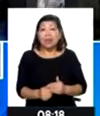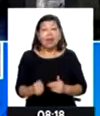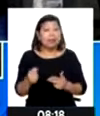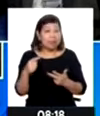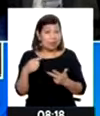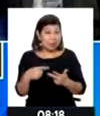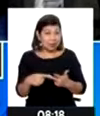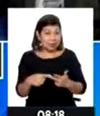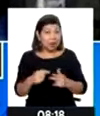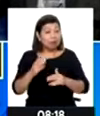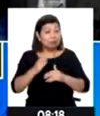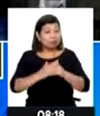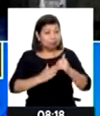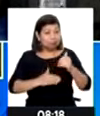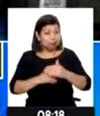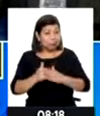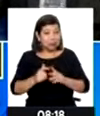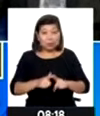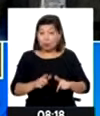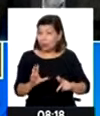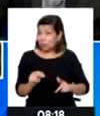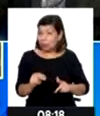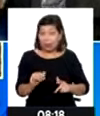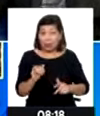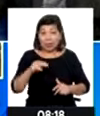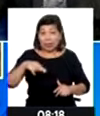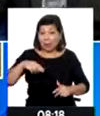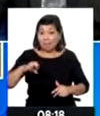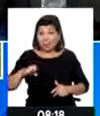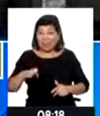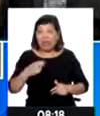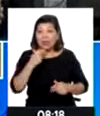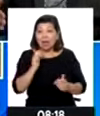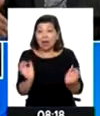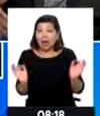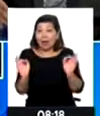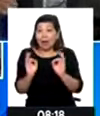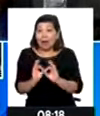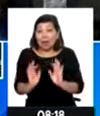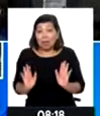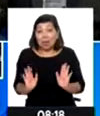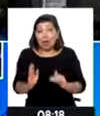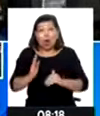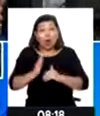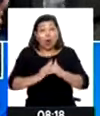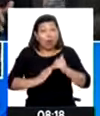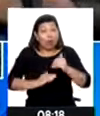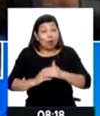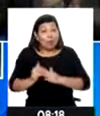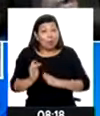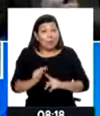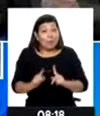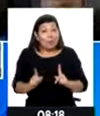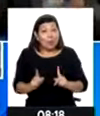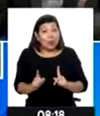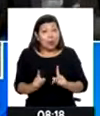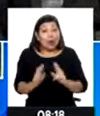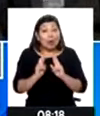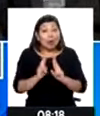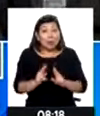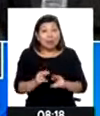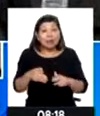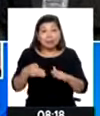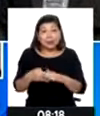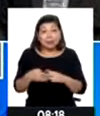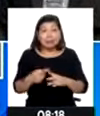tercer paso será la construcción. Ya no estaremos en el INPE, pero quien nos reemplace construirá estos penales como una respuesta al